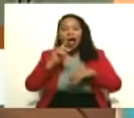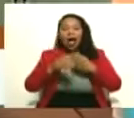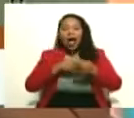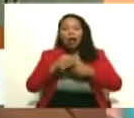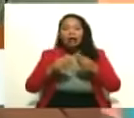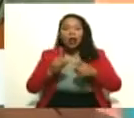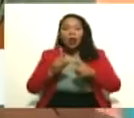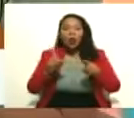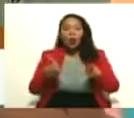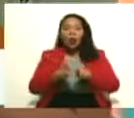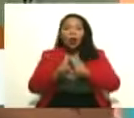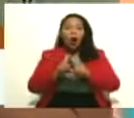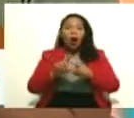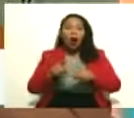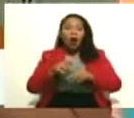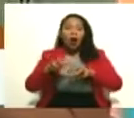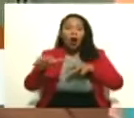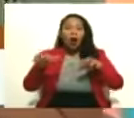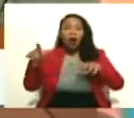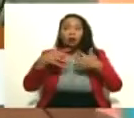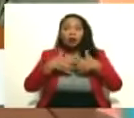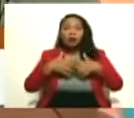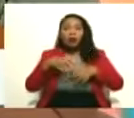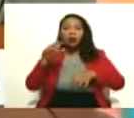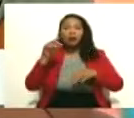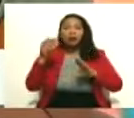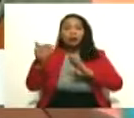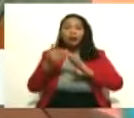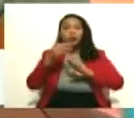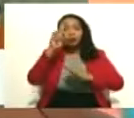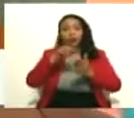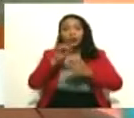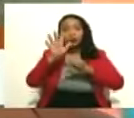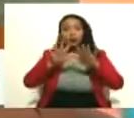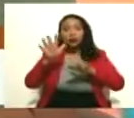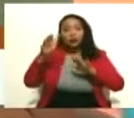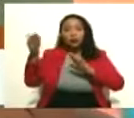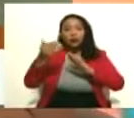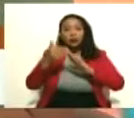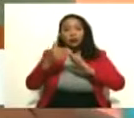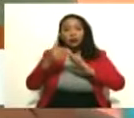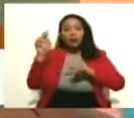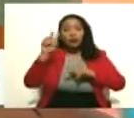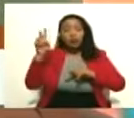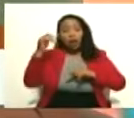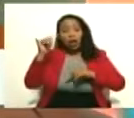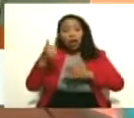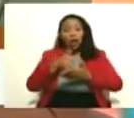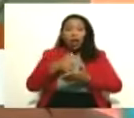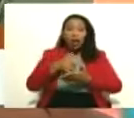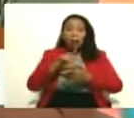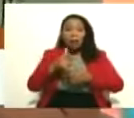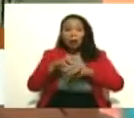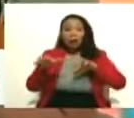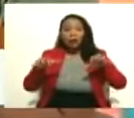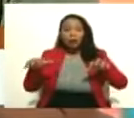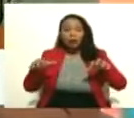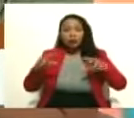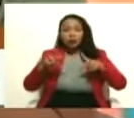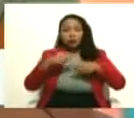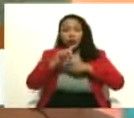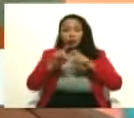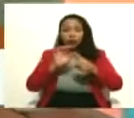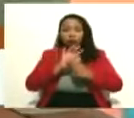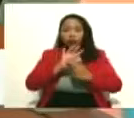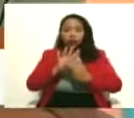país. El análisis que ellos están haciendo de esta ofensiva del 2015, cuando coincide con las sanciones, es que Venezuela está débil y dividida. El referéndum nos va a permitir